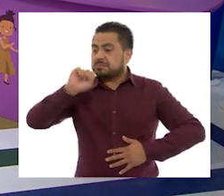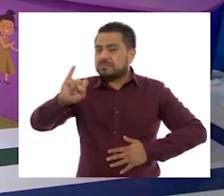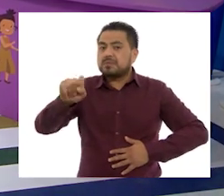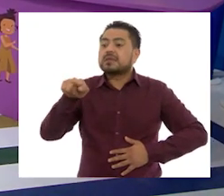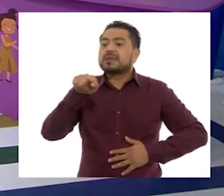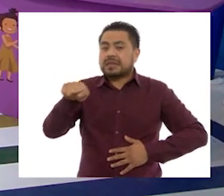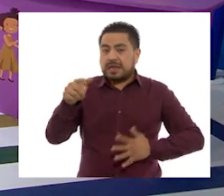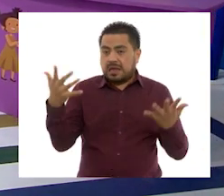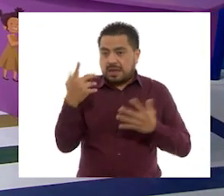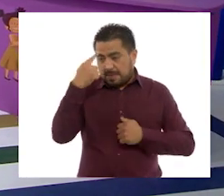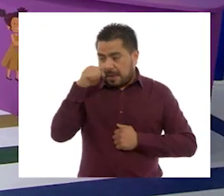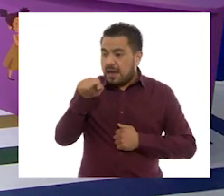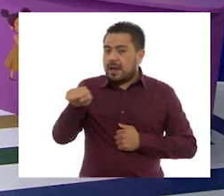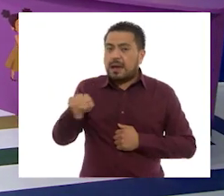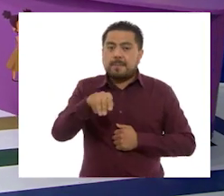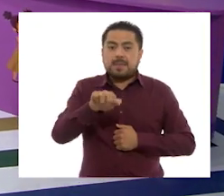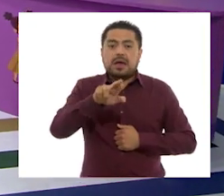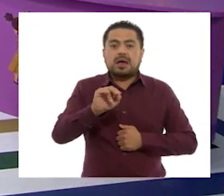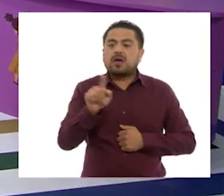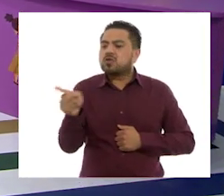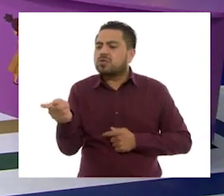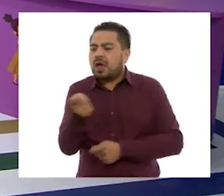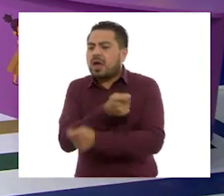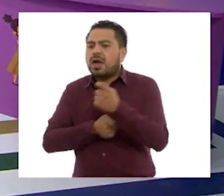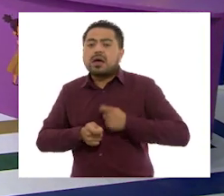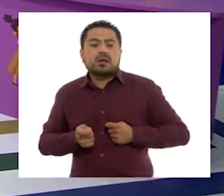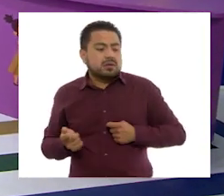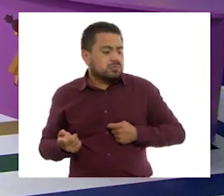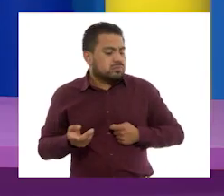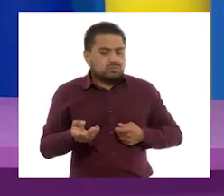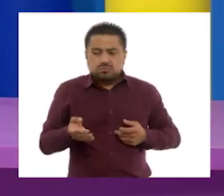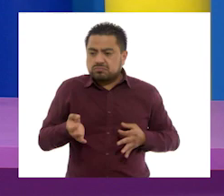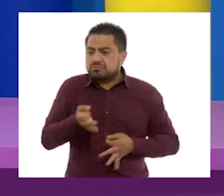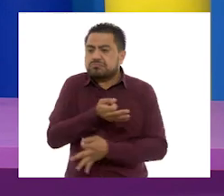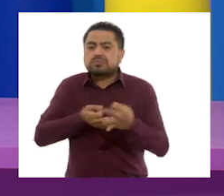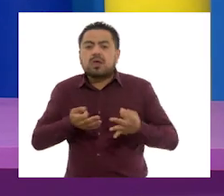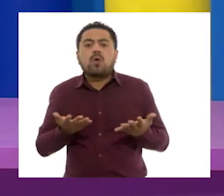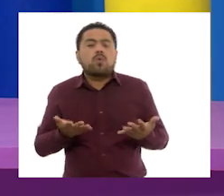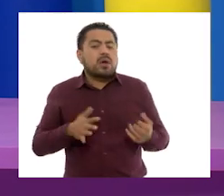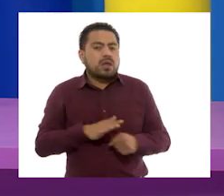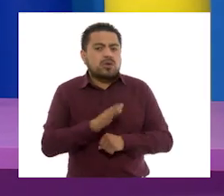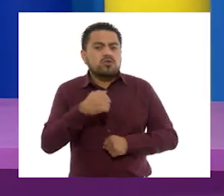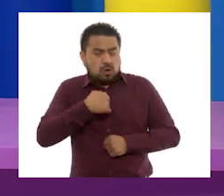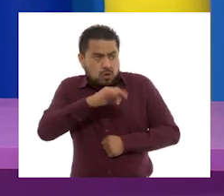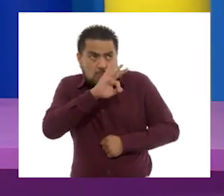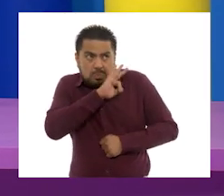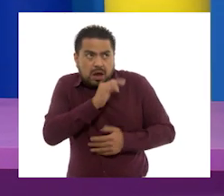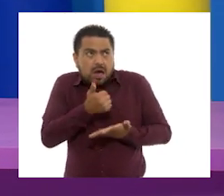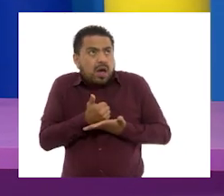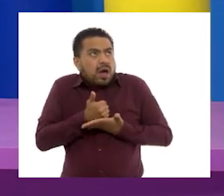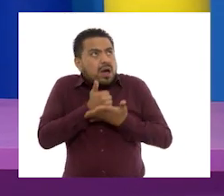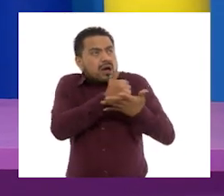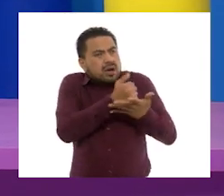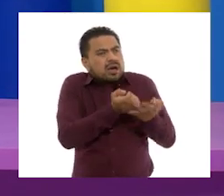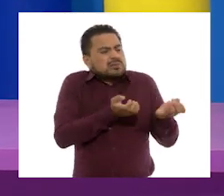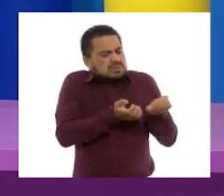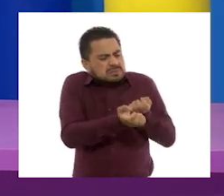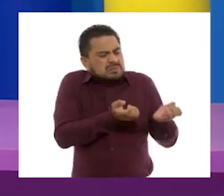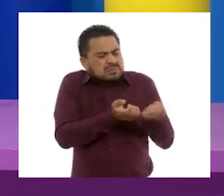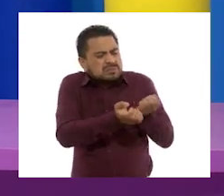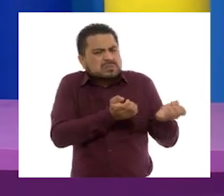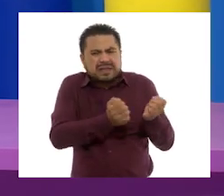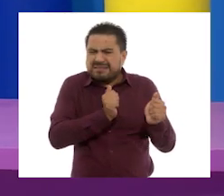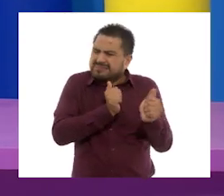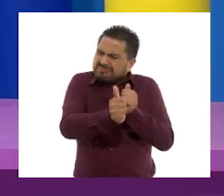hará María para ti. ¿Y tú qué harás por ella, Raúl? Yo puedo ayudarle a entrenar para que